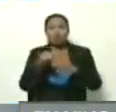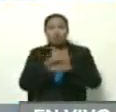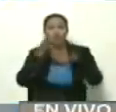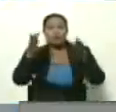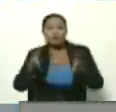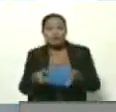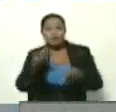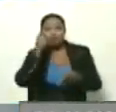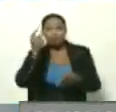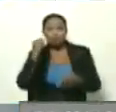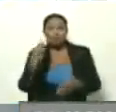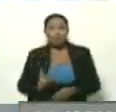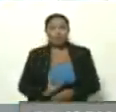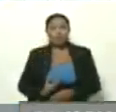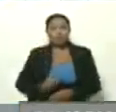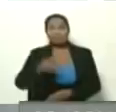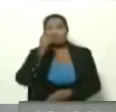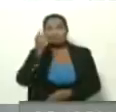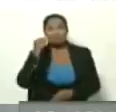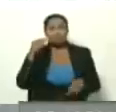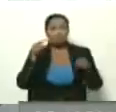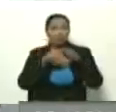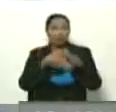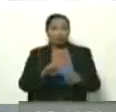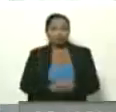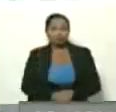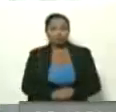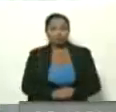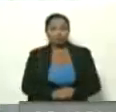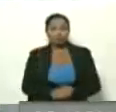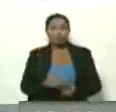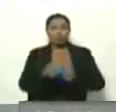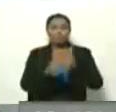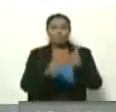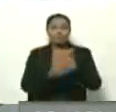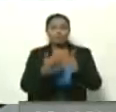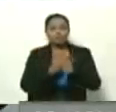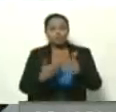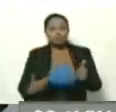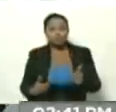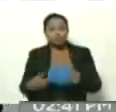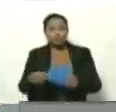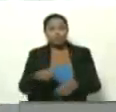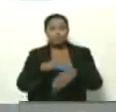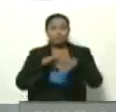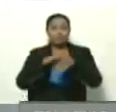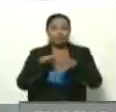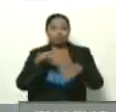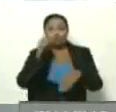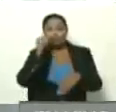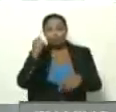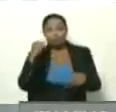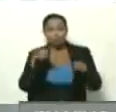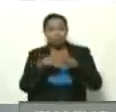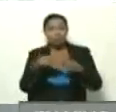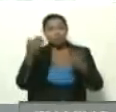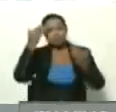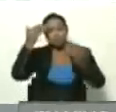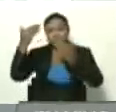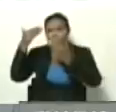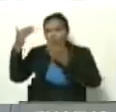gobernadoras, alcaldes, alcaldesas, vicepresidentes sectoriales de gobierno, ministros, ministras. Bueno,